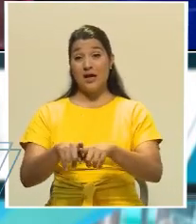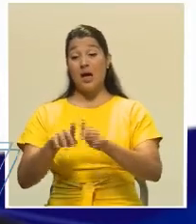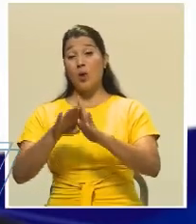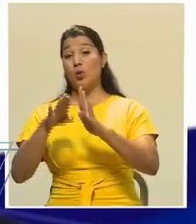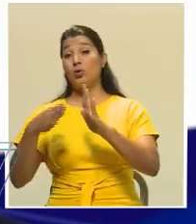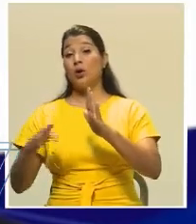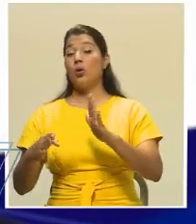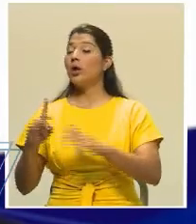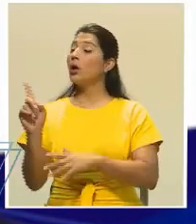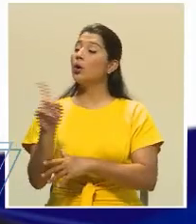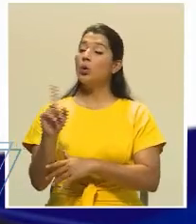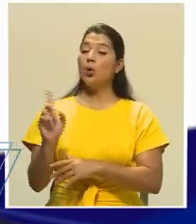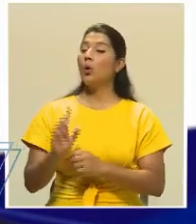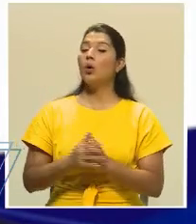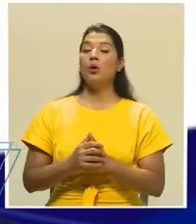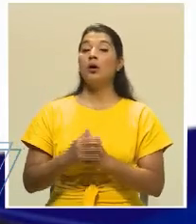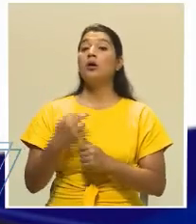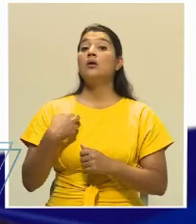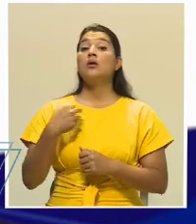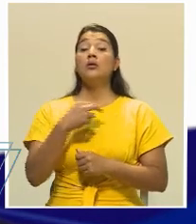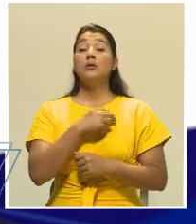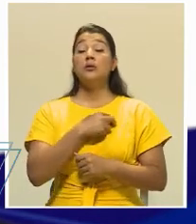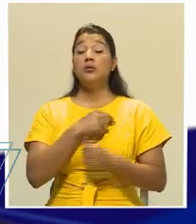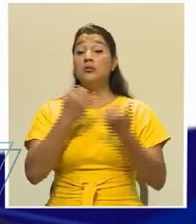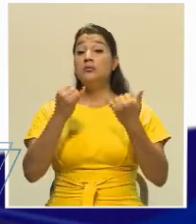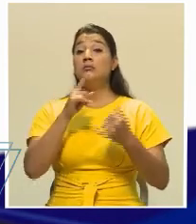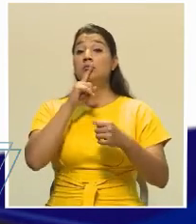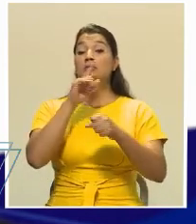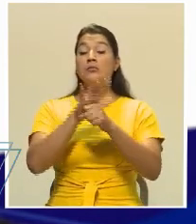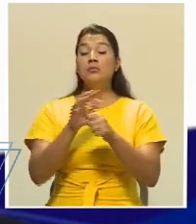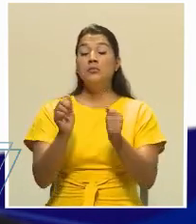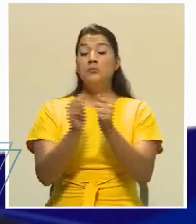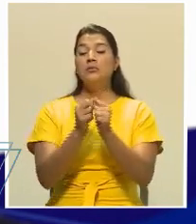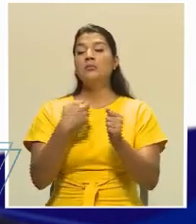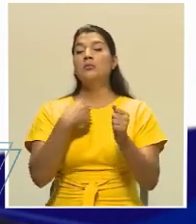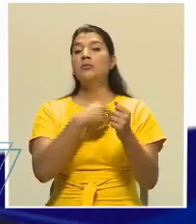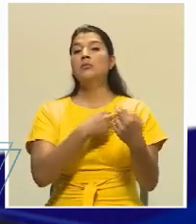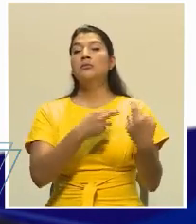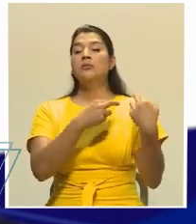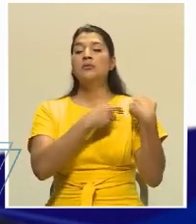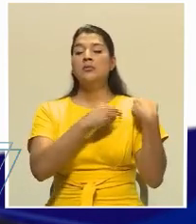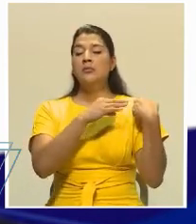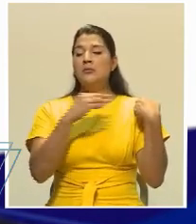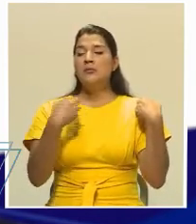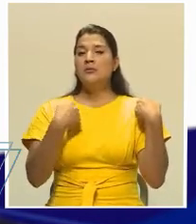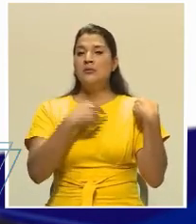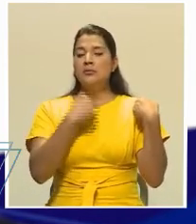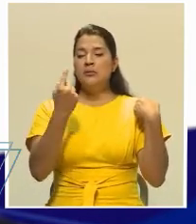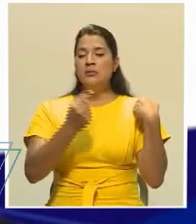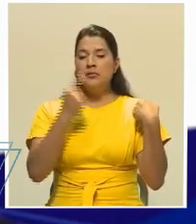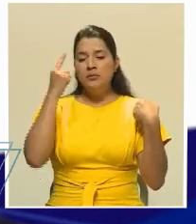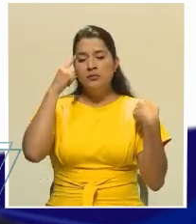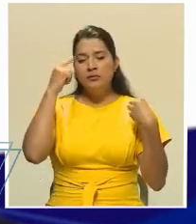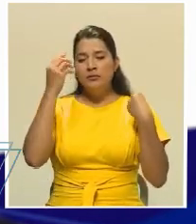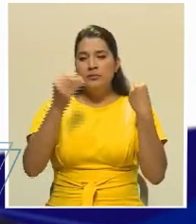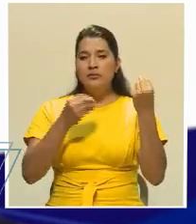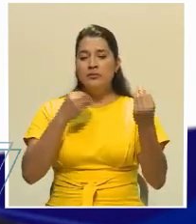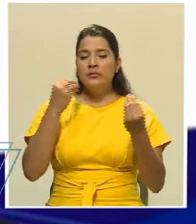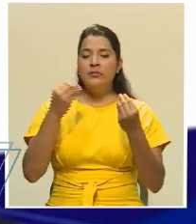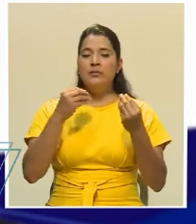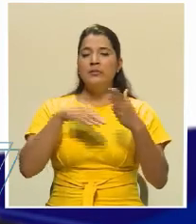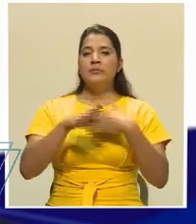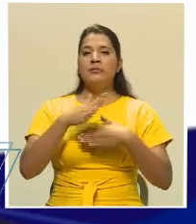No, es un poder paralelo. Nosotros estamos cumpliendo con nuestro deber y siempre estamos pensando en el bienestar